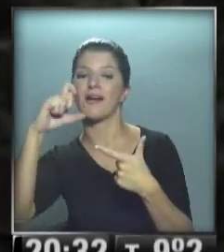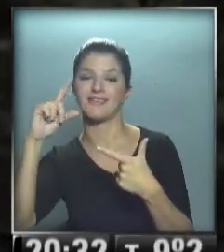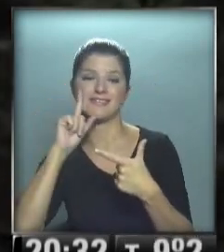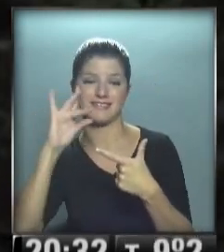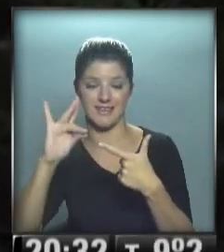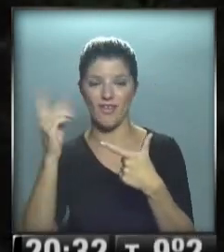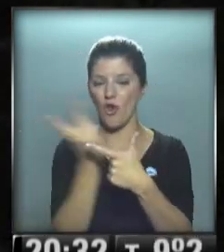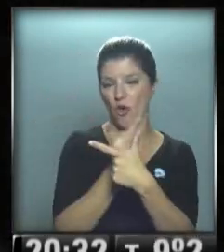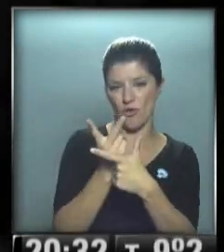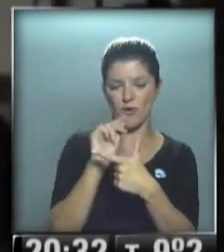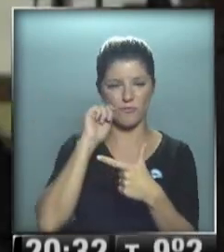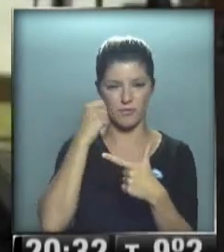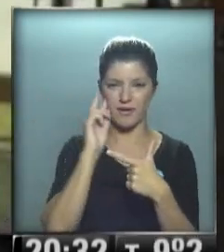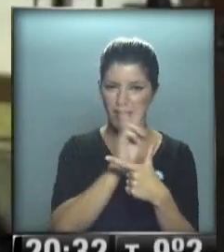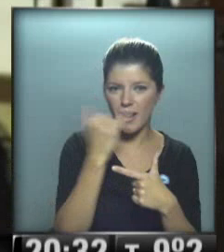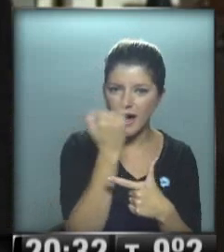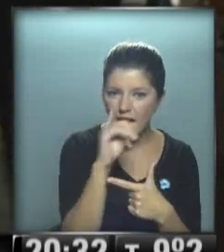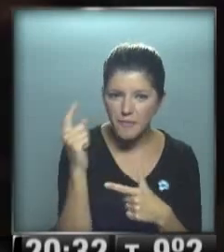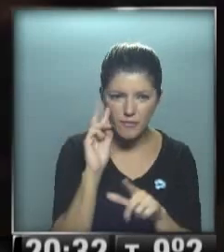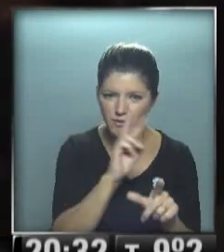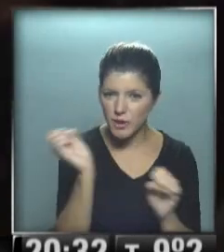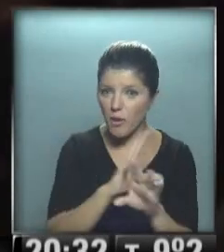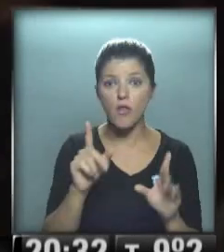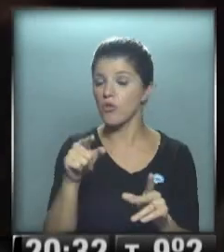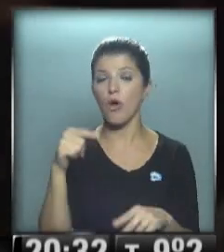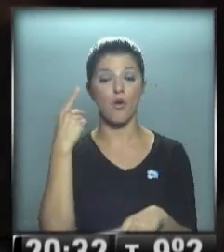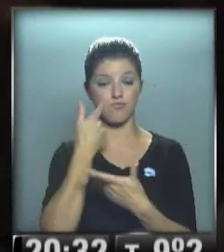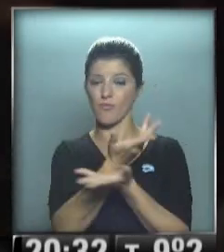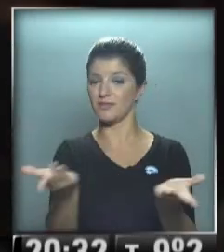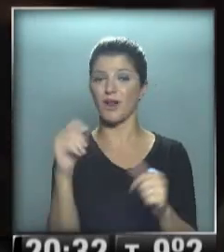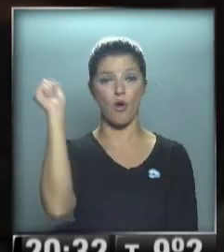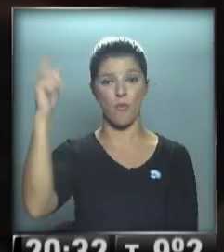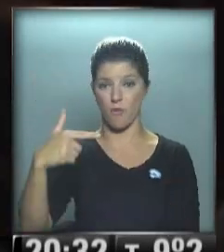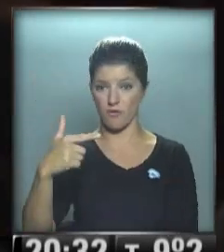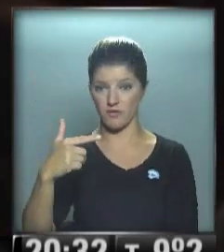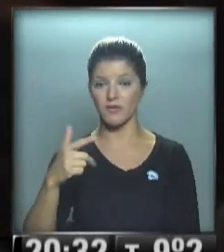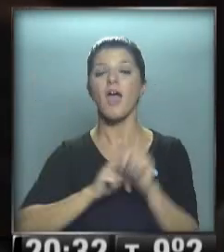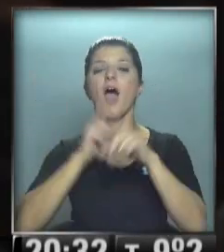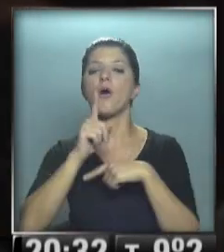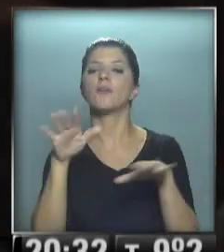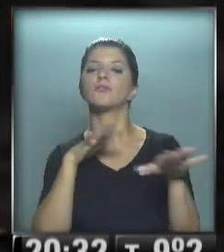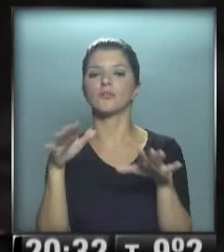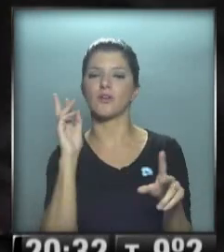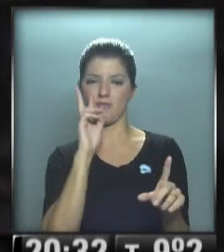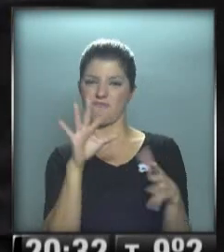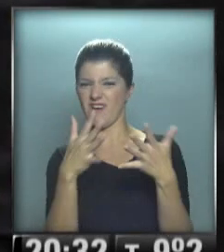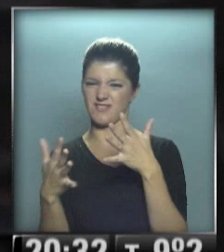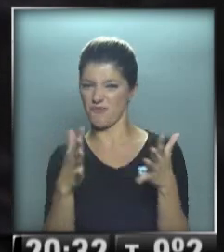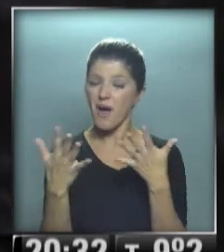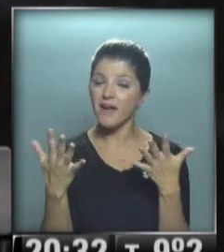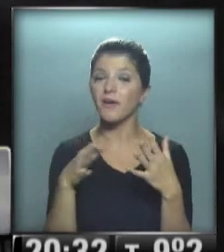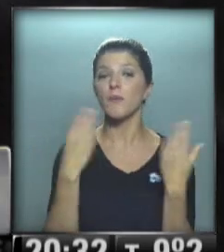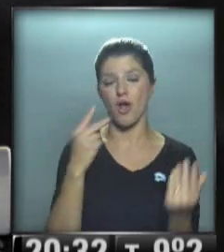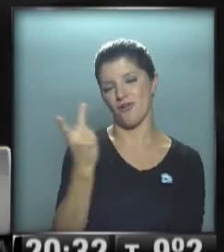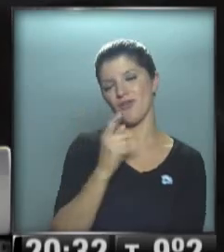son y tan la cámara no es que los maltrate sino que los muestra muy cercanos no se privó de hacer tomas donde no salen muy favorecidos a pesar de que